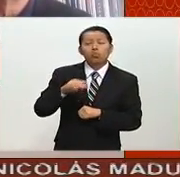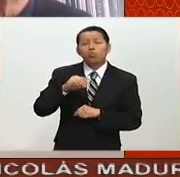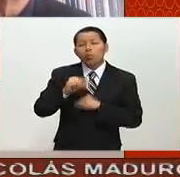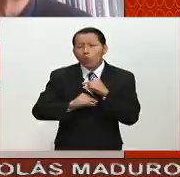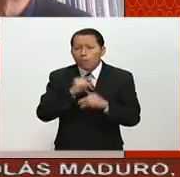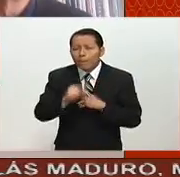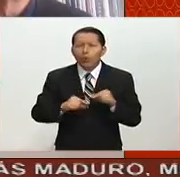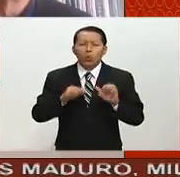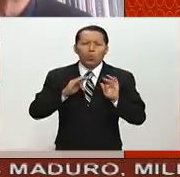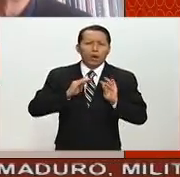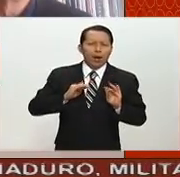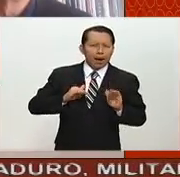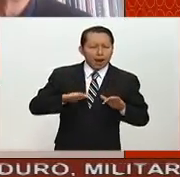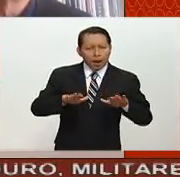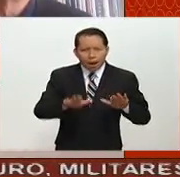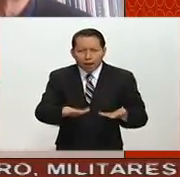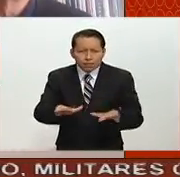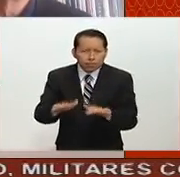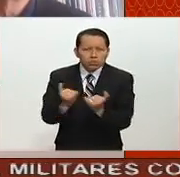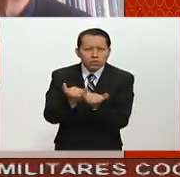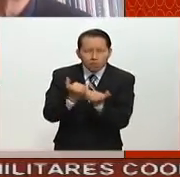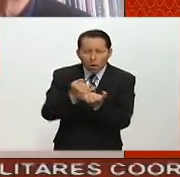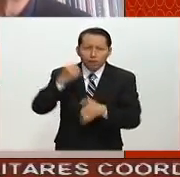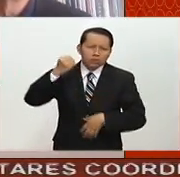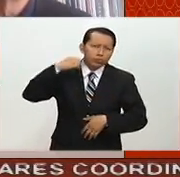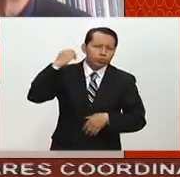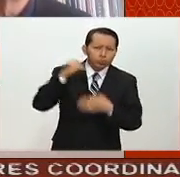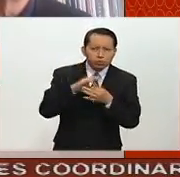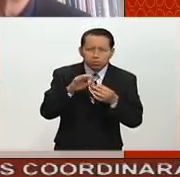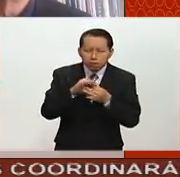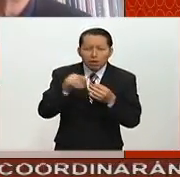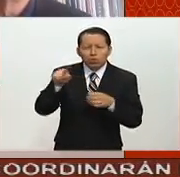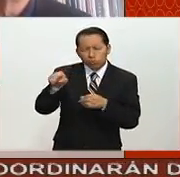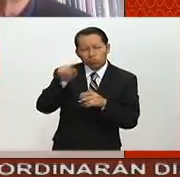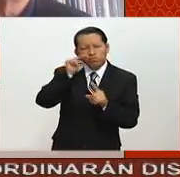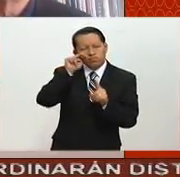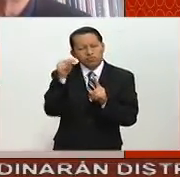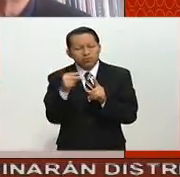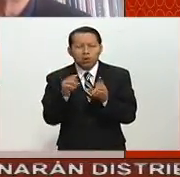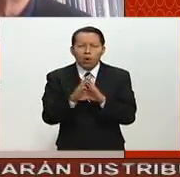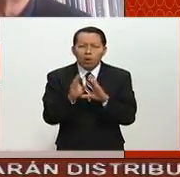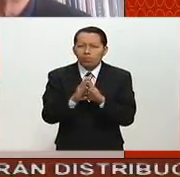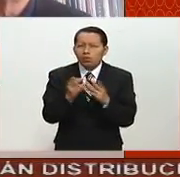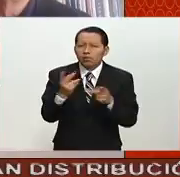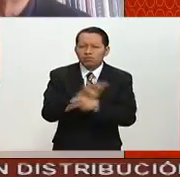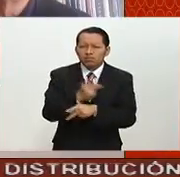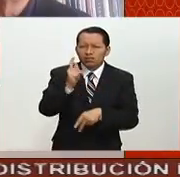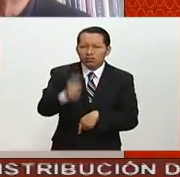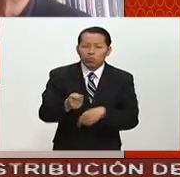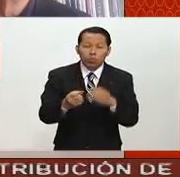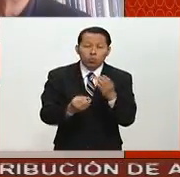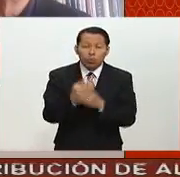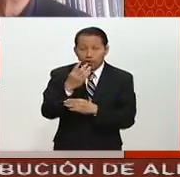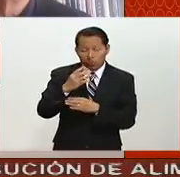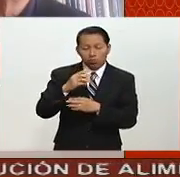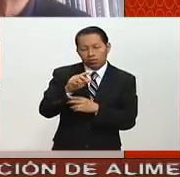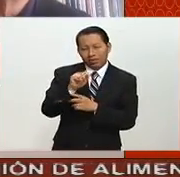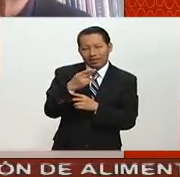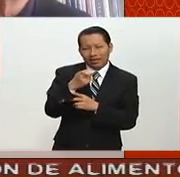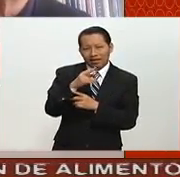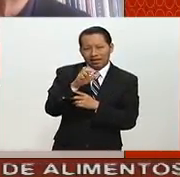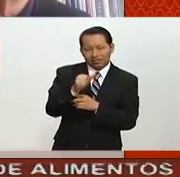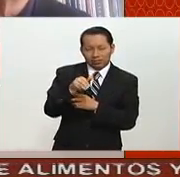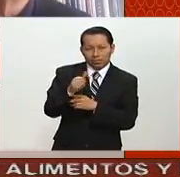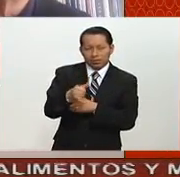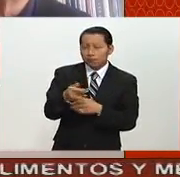instalarse, también nuevos bríos, nuevos discursos. Desde tu perspectiva, ¿qué significado tiene esta nueva ministra, Theresa May, para